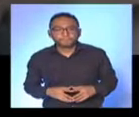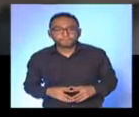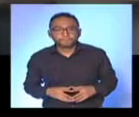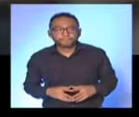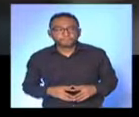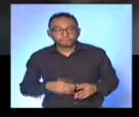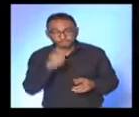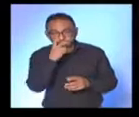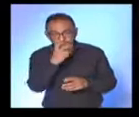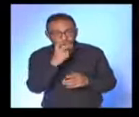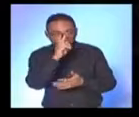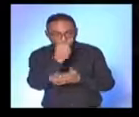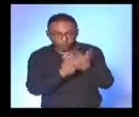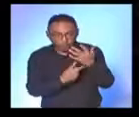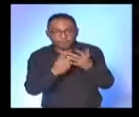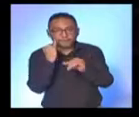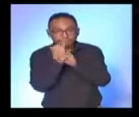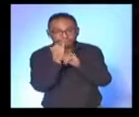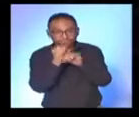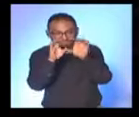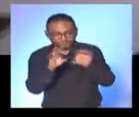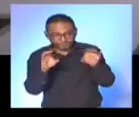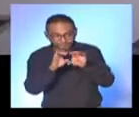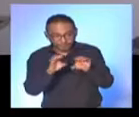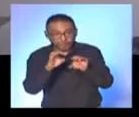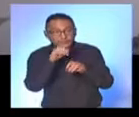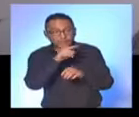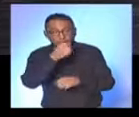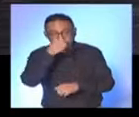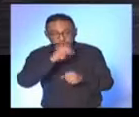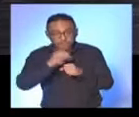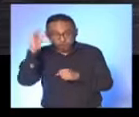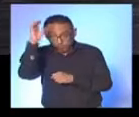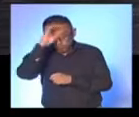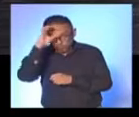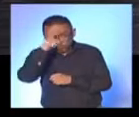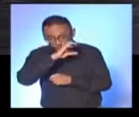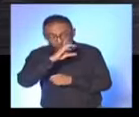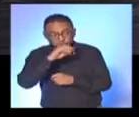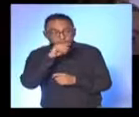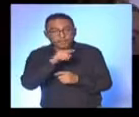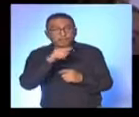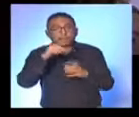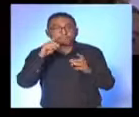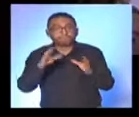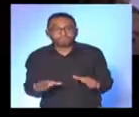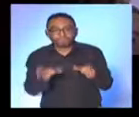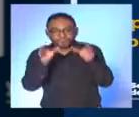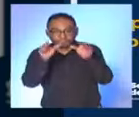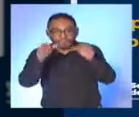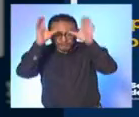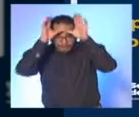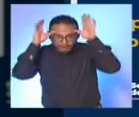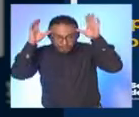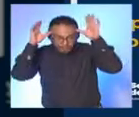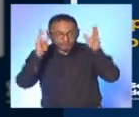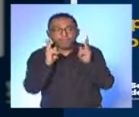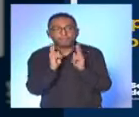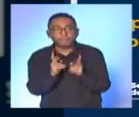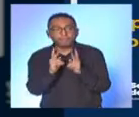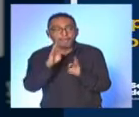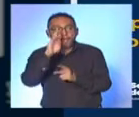Como parte de su programación digital, la Secretaría de Cultura del Estado de Michoacán, a través del Centro Cultural Clavijero, llevará a cabo la charla